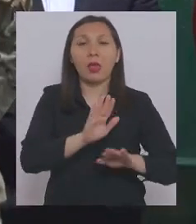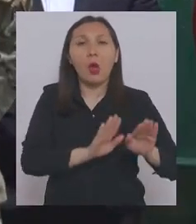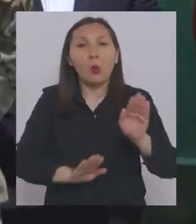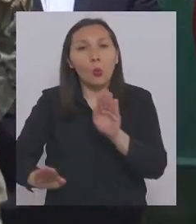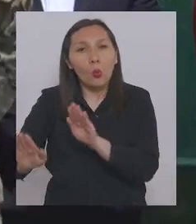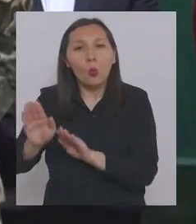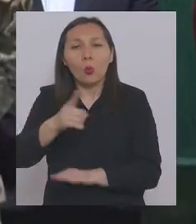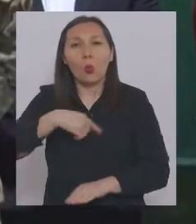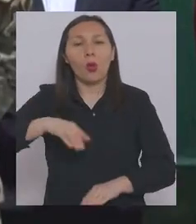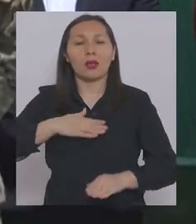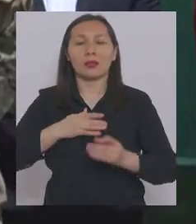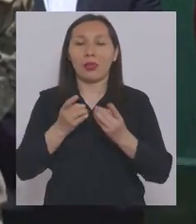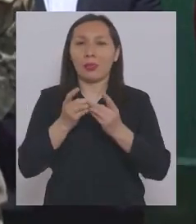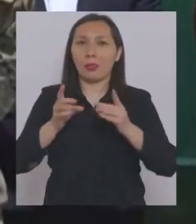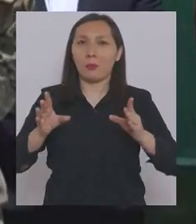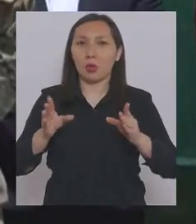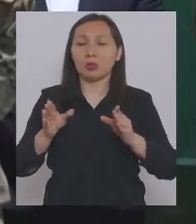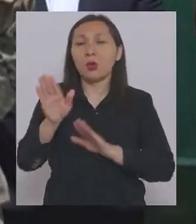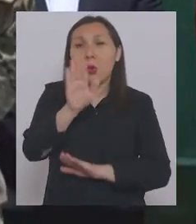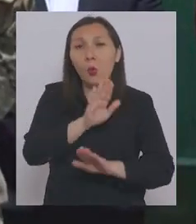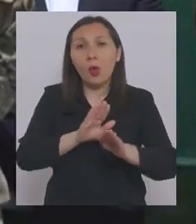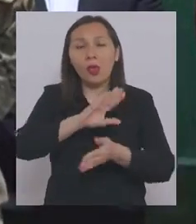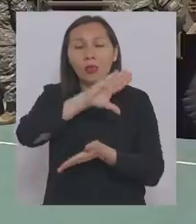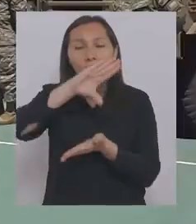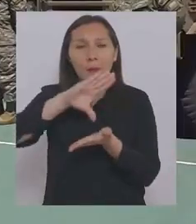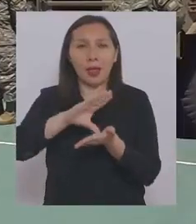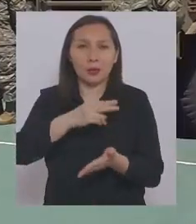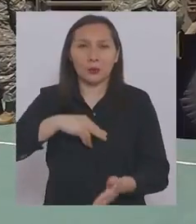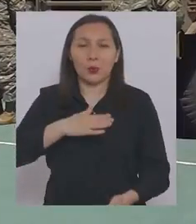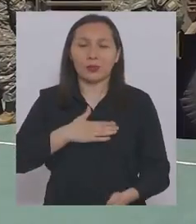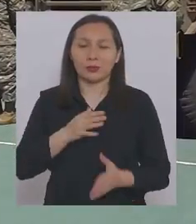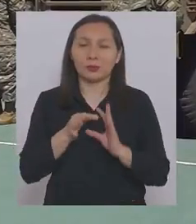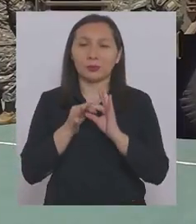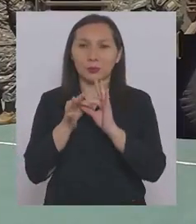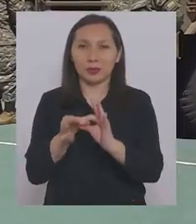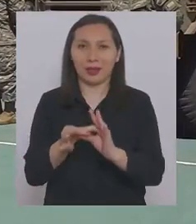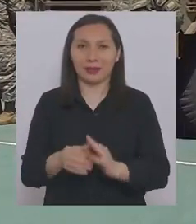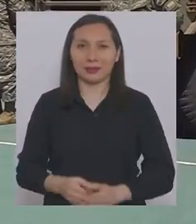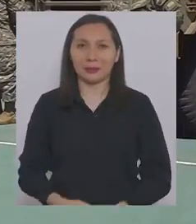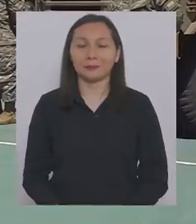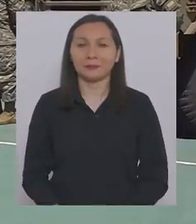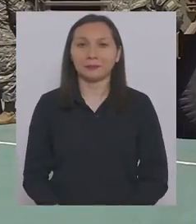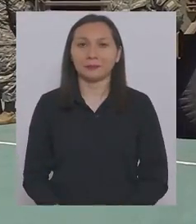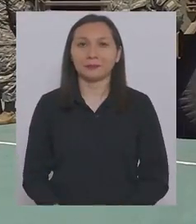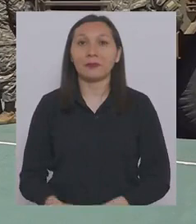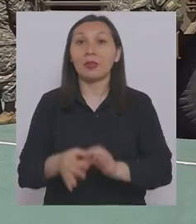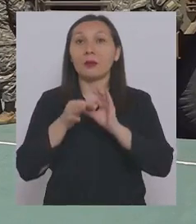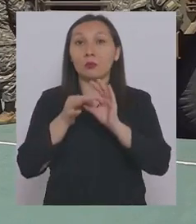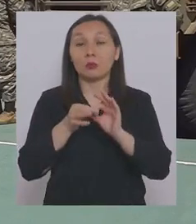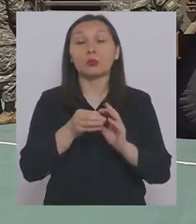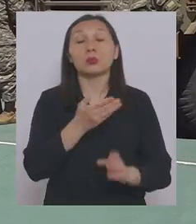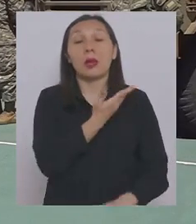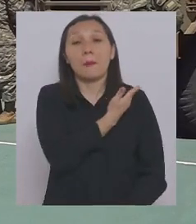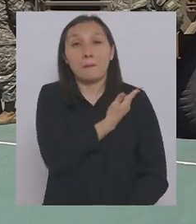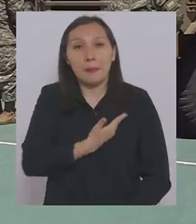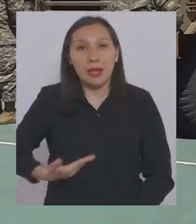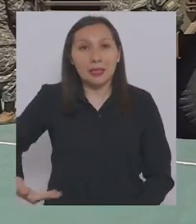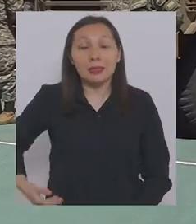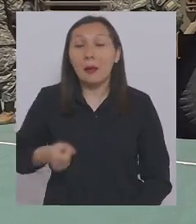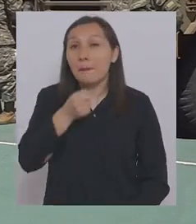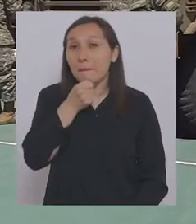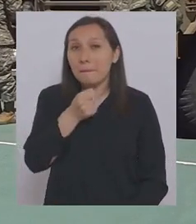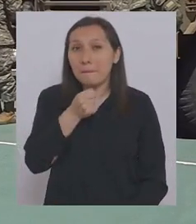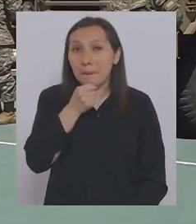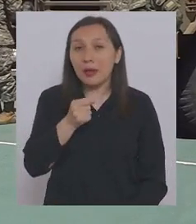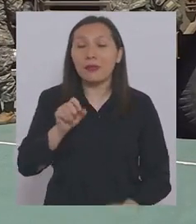cuidemos nuestra democracia, cuidemos nuestro país. Muchas gracias. Muchas gracias, presidente. A continuación, el periodista Pablo